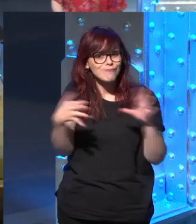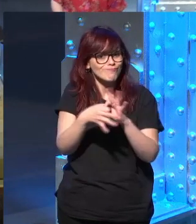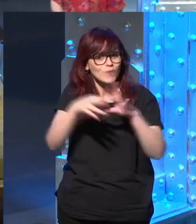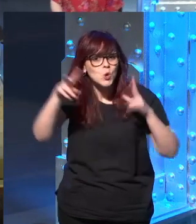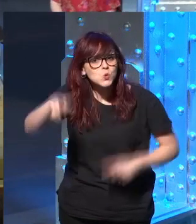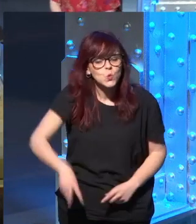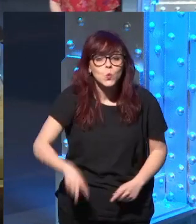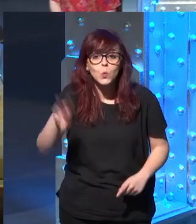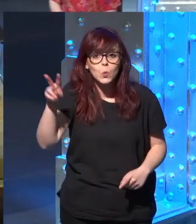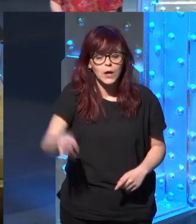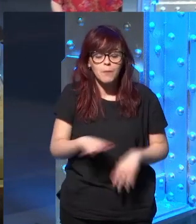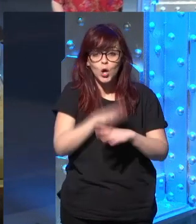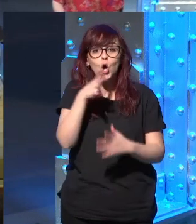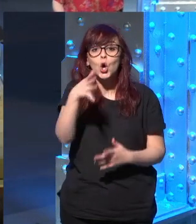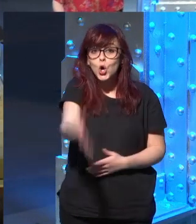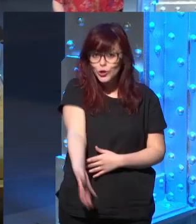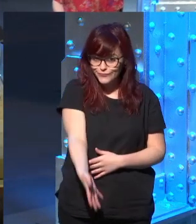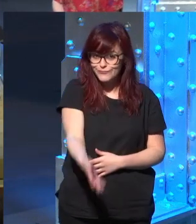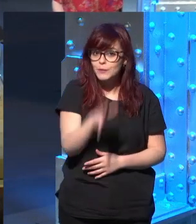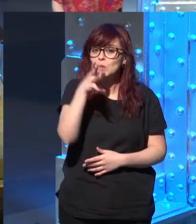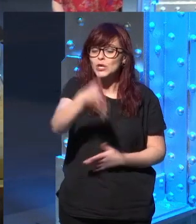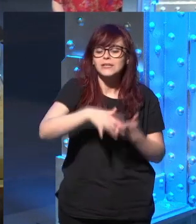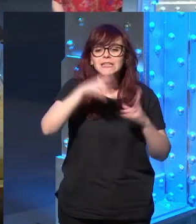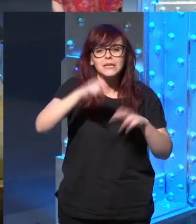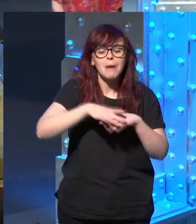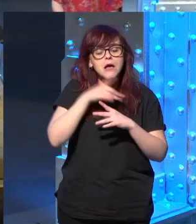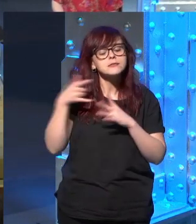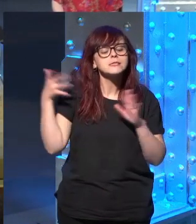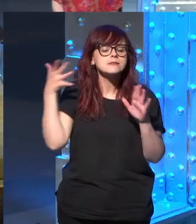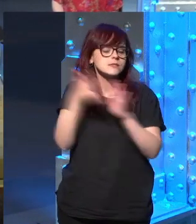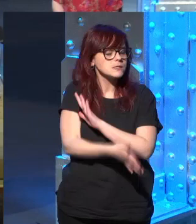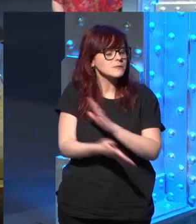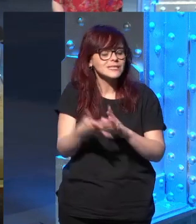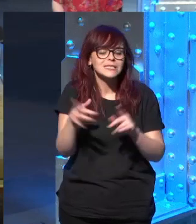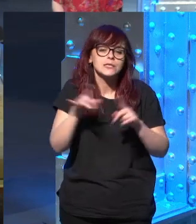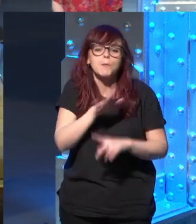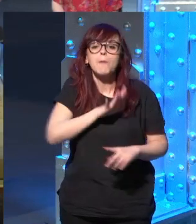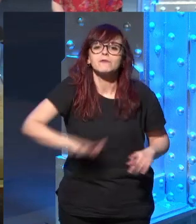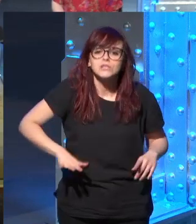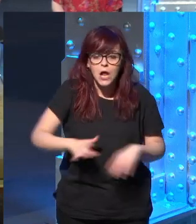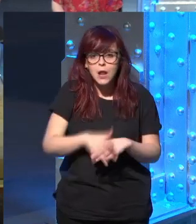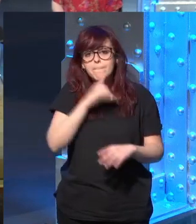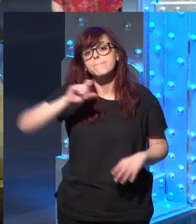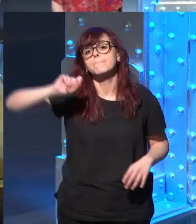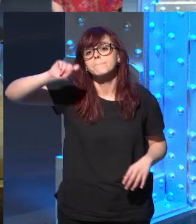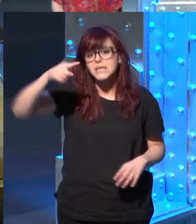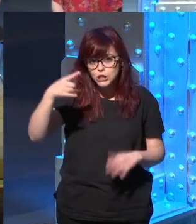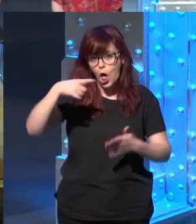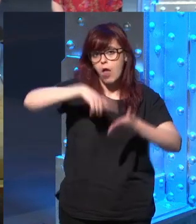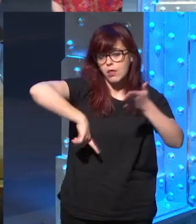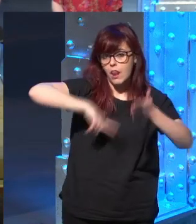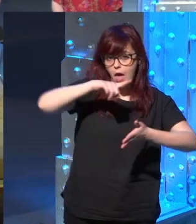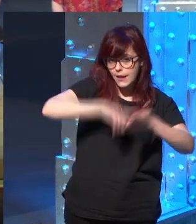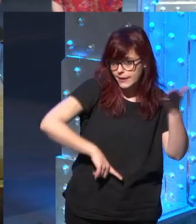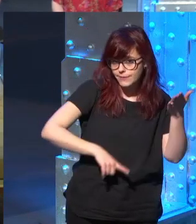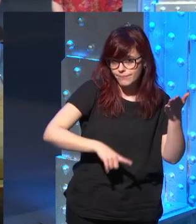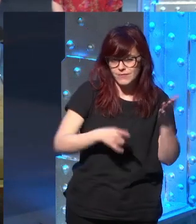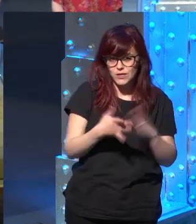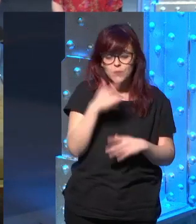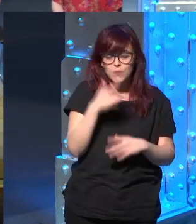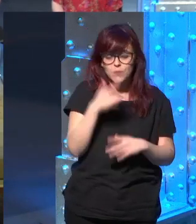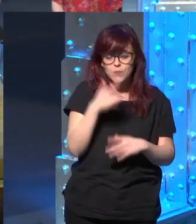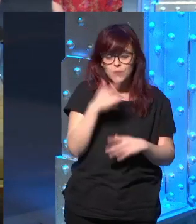Y todo viene dado por esa eterna provisionalidad de los pisos, de los alquileres que son, uh-huh.